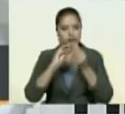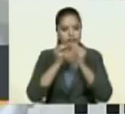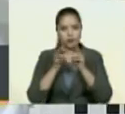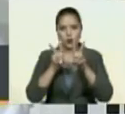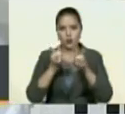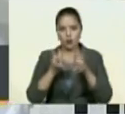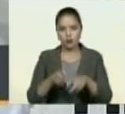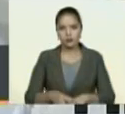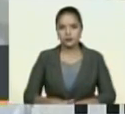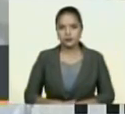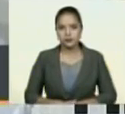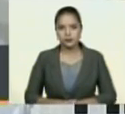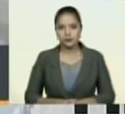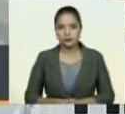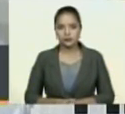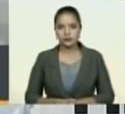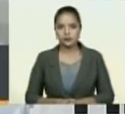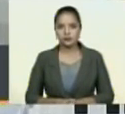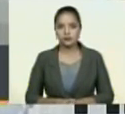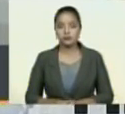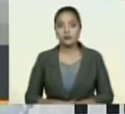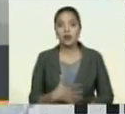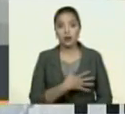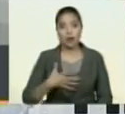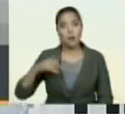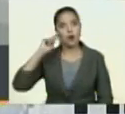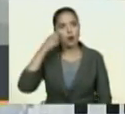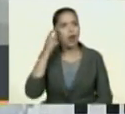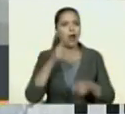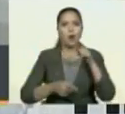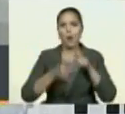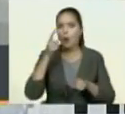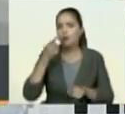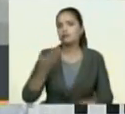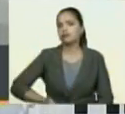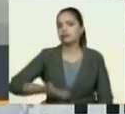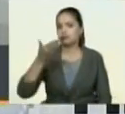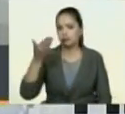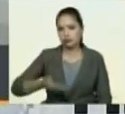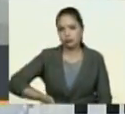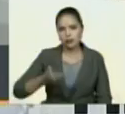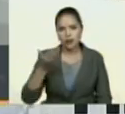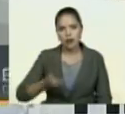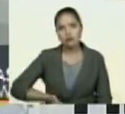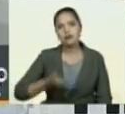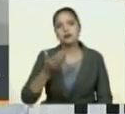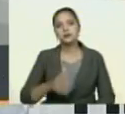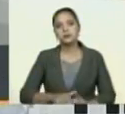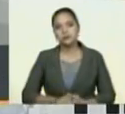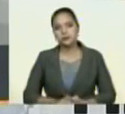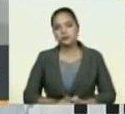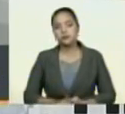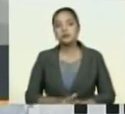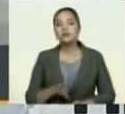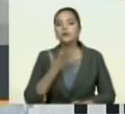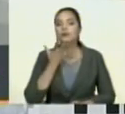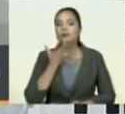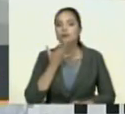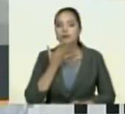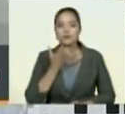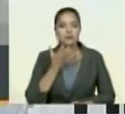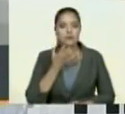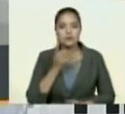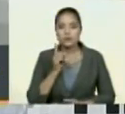actualizado. Queremos recordar algunas cosas que son importantes. Por ejemplo, una